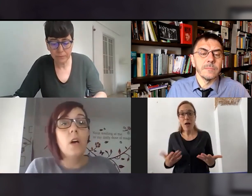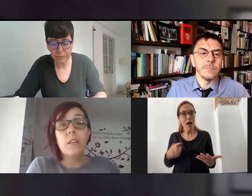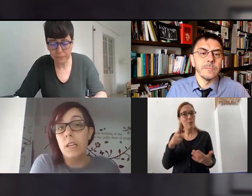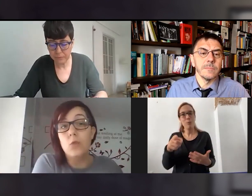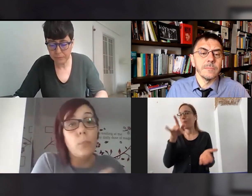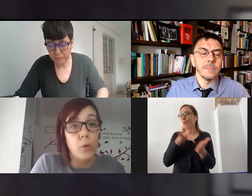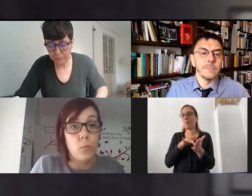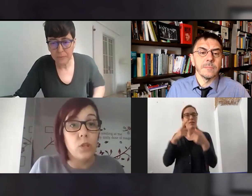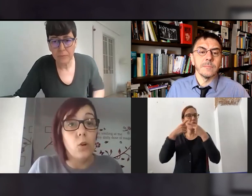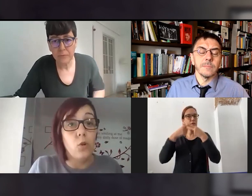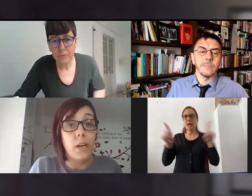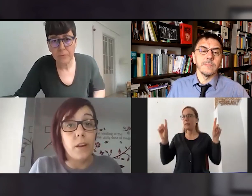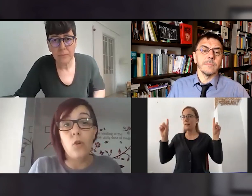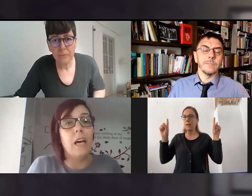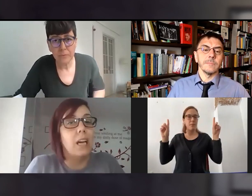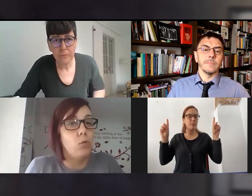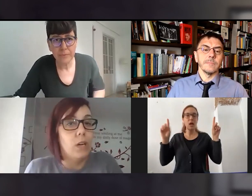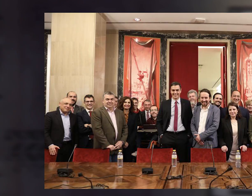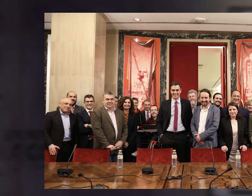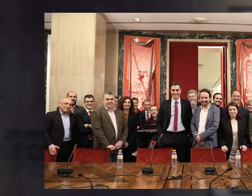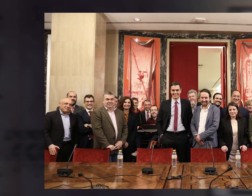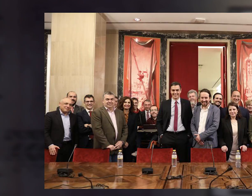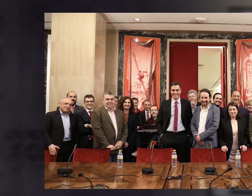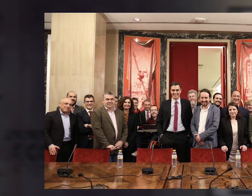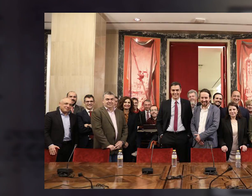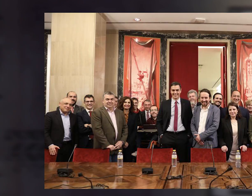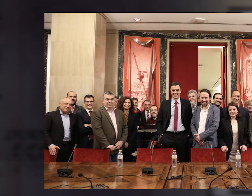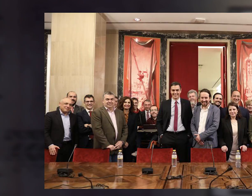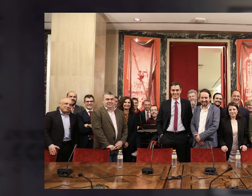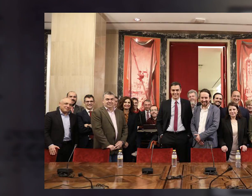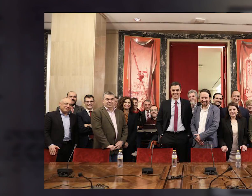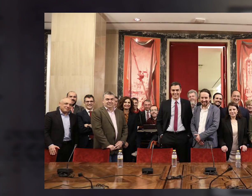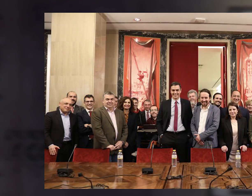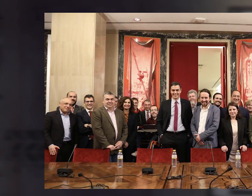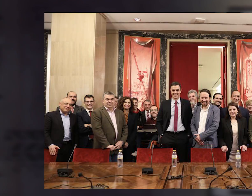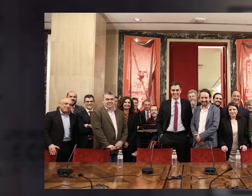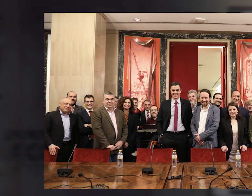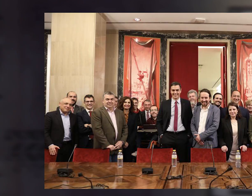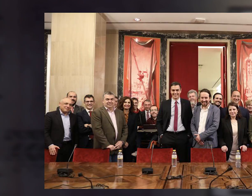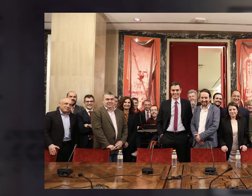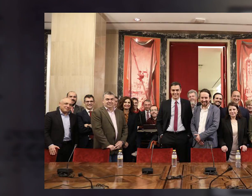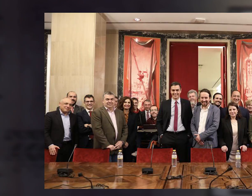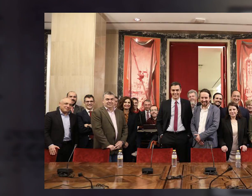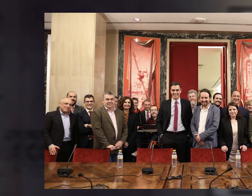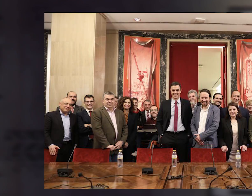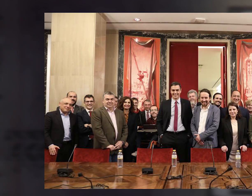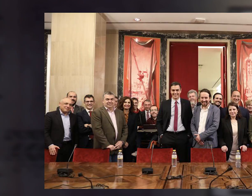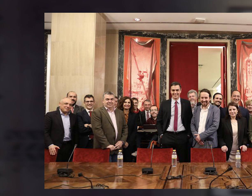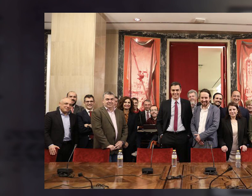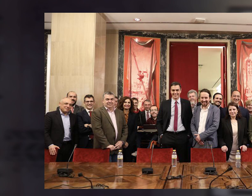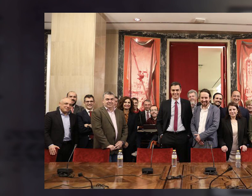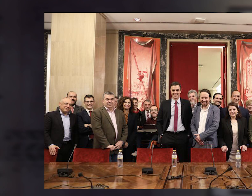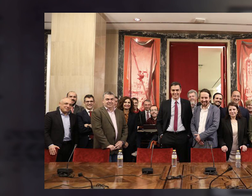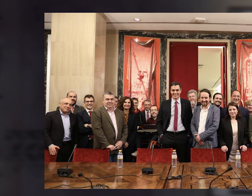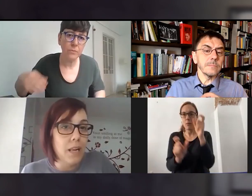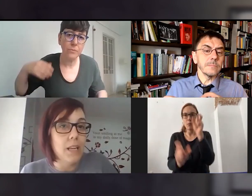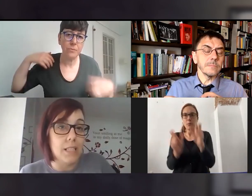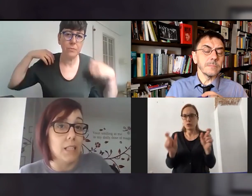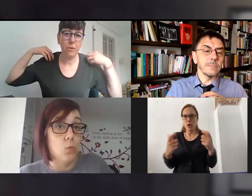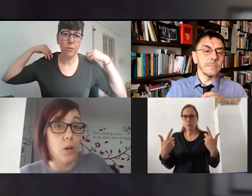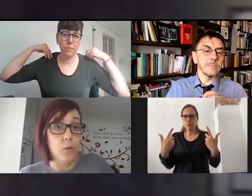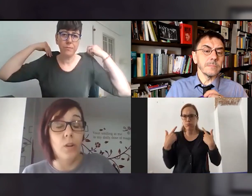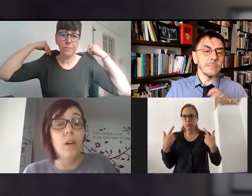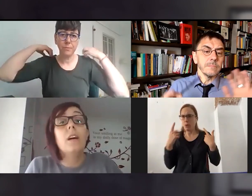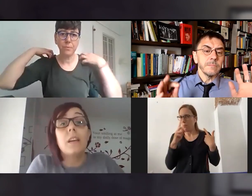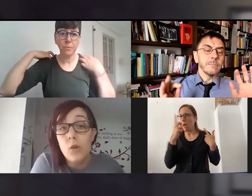mismo, teniendo a Podemos en el gobierno, las ayudas van precisamente para quien toca, que es para quien más lo necesita y quien más está pasándolo mal en